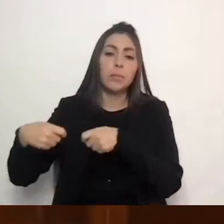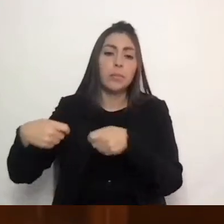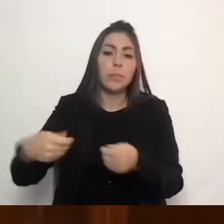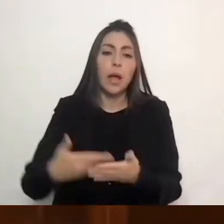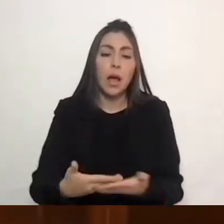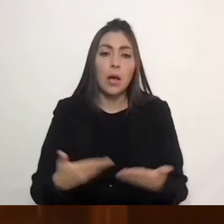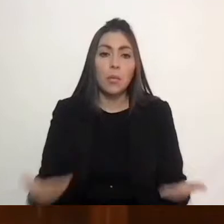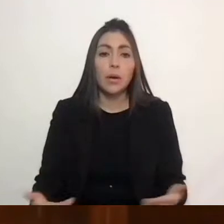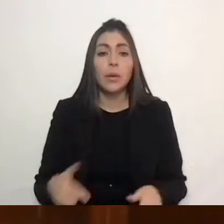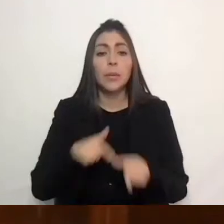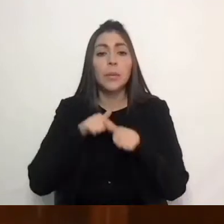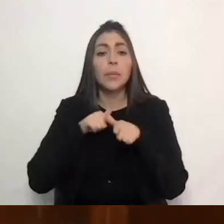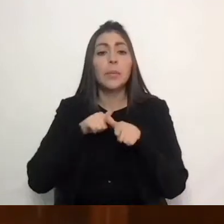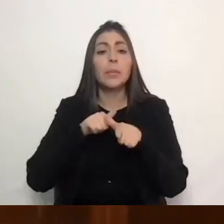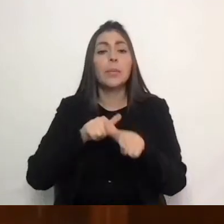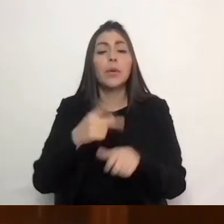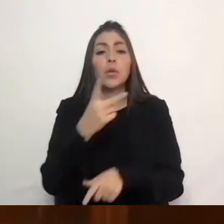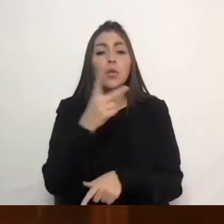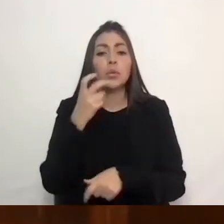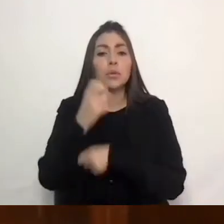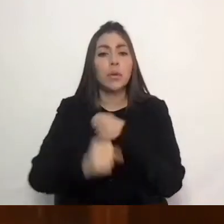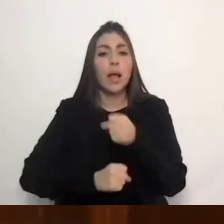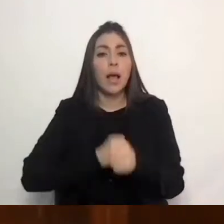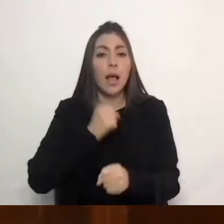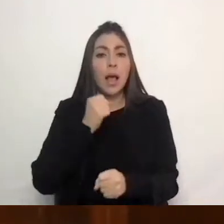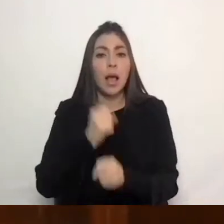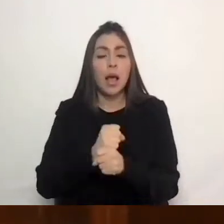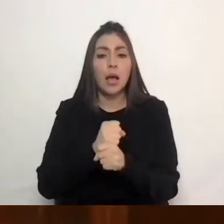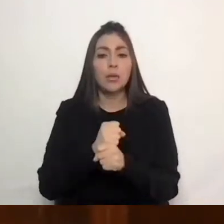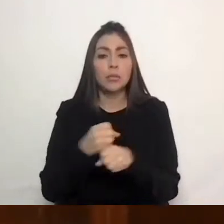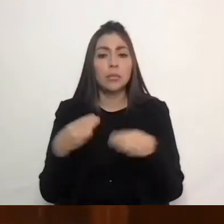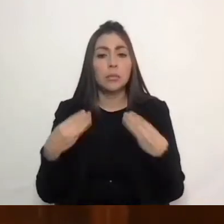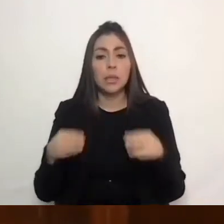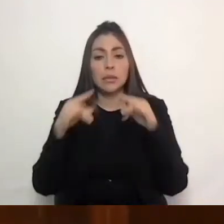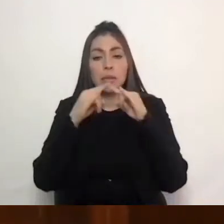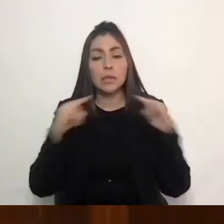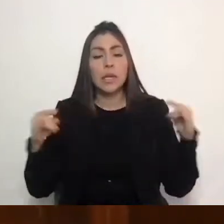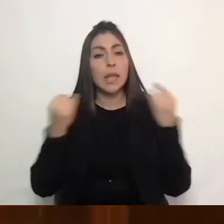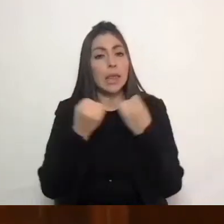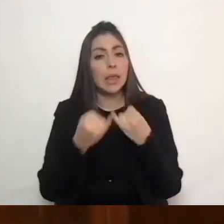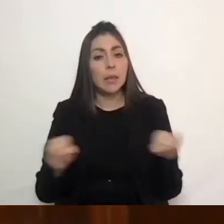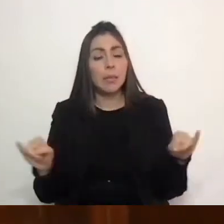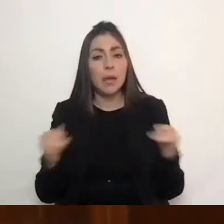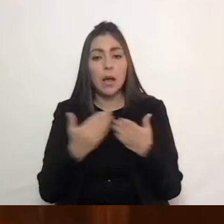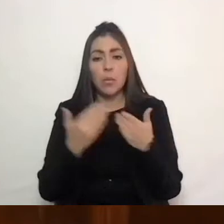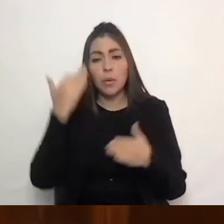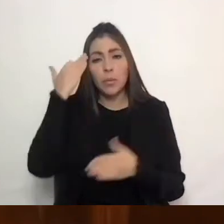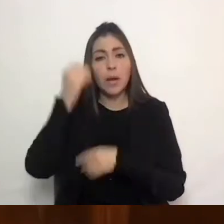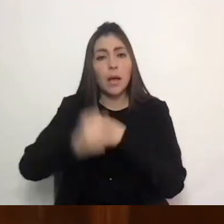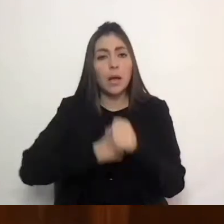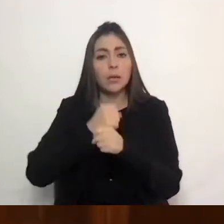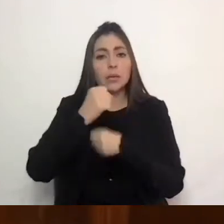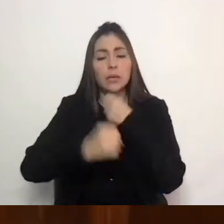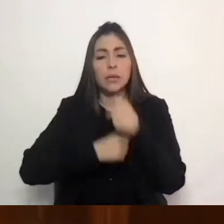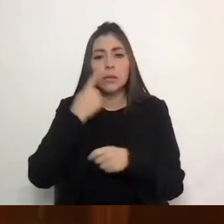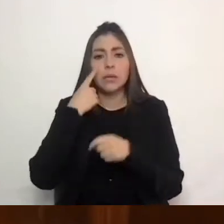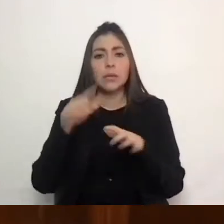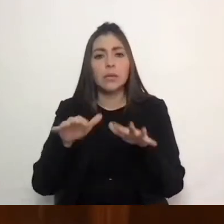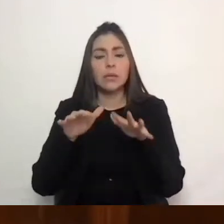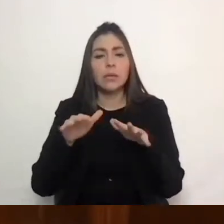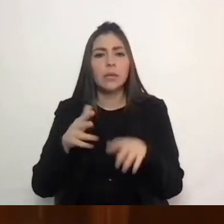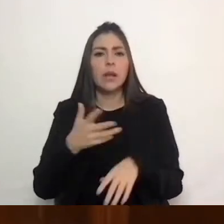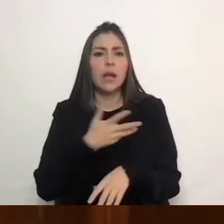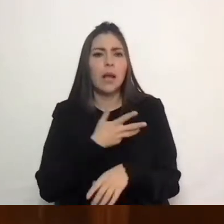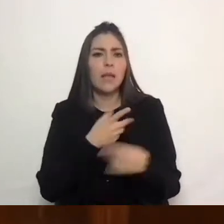años de vida independiente y que en este tiempo han reflejado de manera continua expresiones de